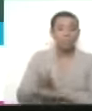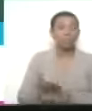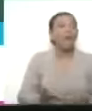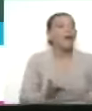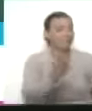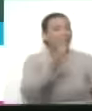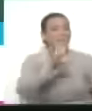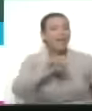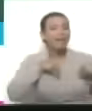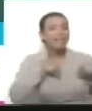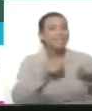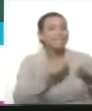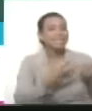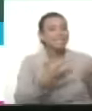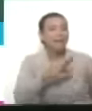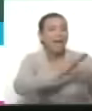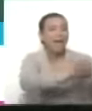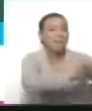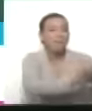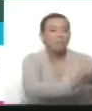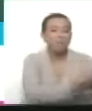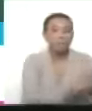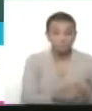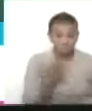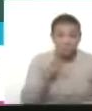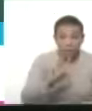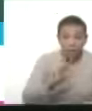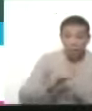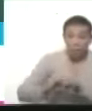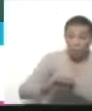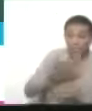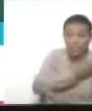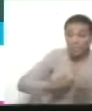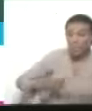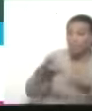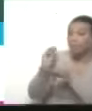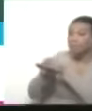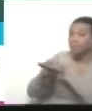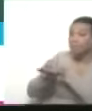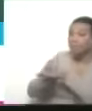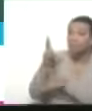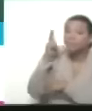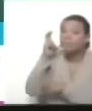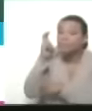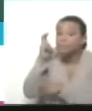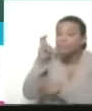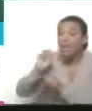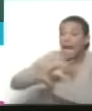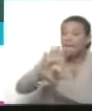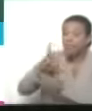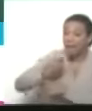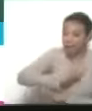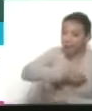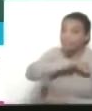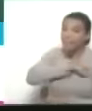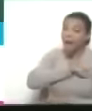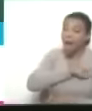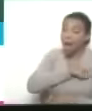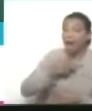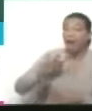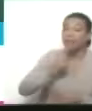comando sur de los Estados Unidos Aquí están las preguntas escuche bien se las leo en español pero se las puedo